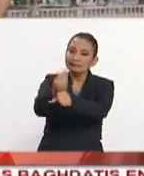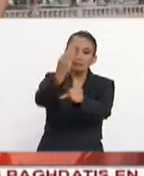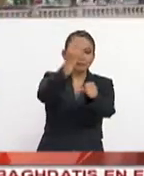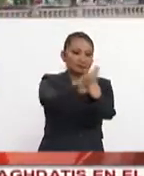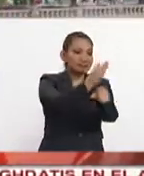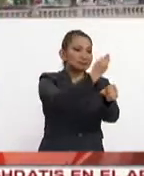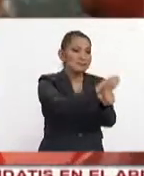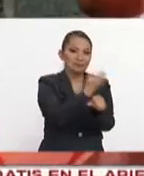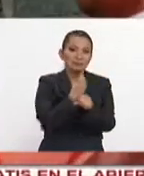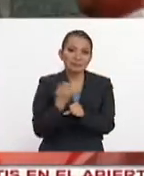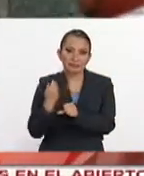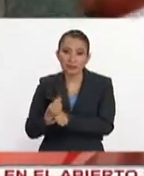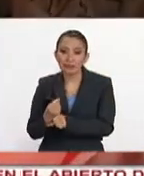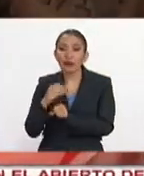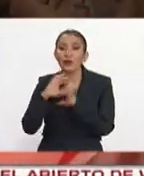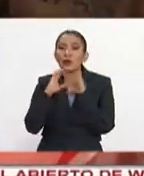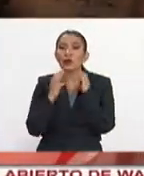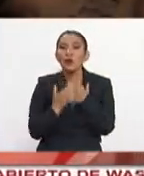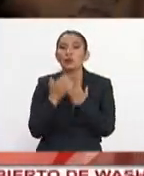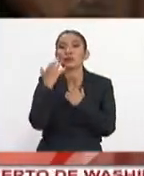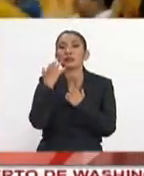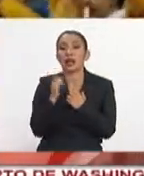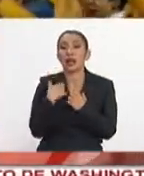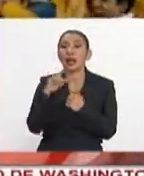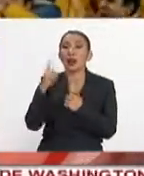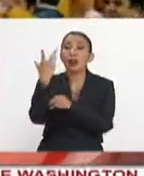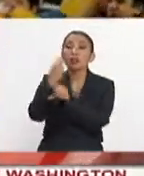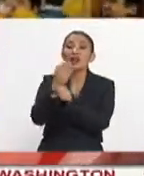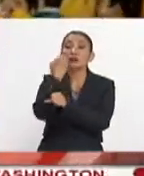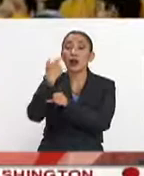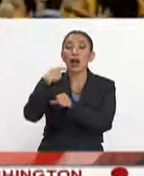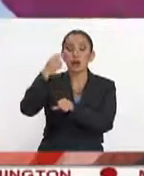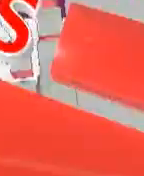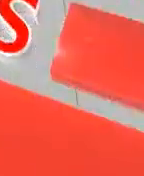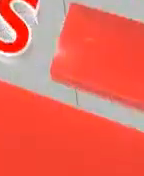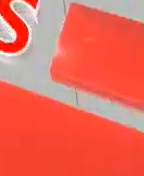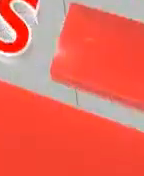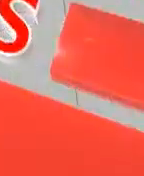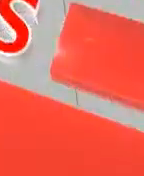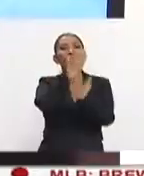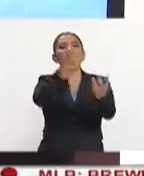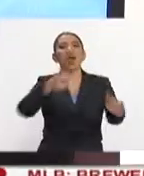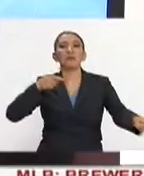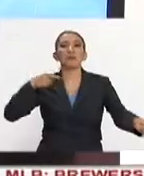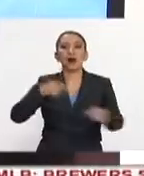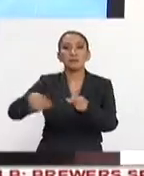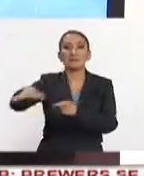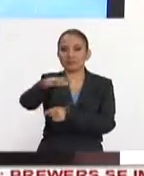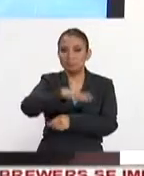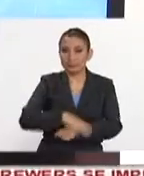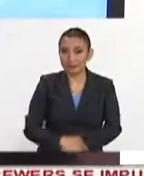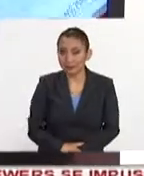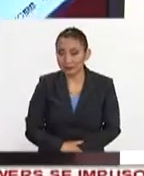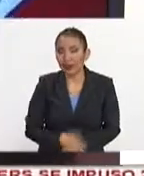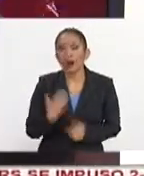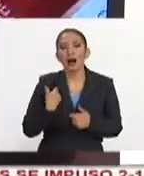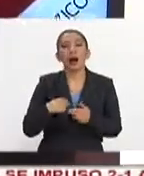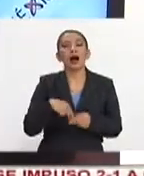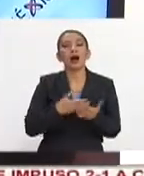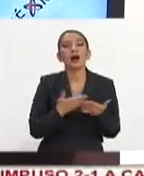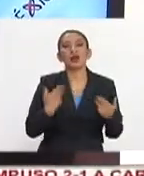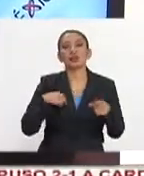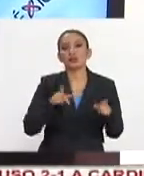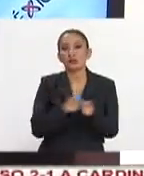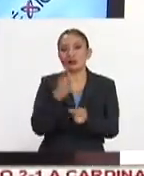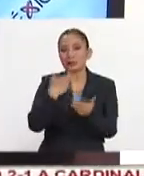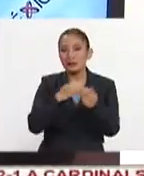es como lo dio a conocer. Club Tigres Oficial restaurará una escuela por cada partido que se grite Tigres en todos los despejes. Nosotros vamos al